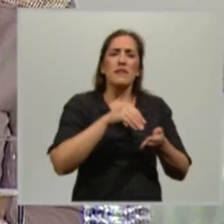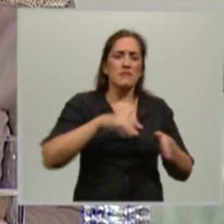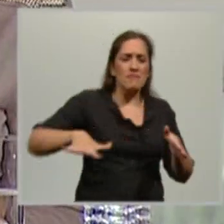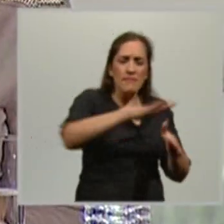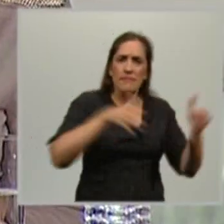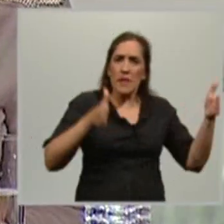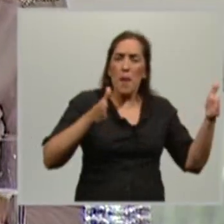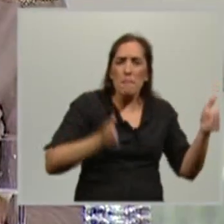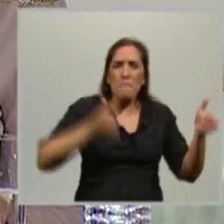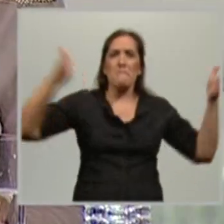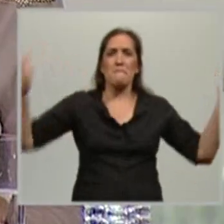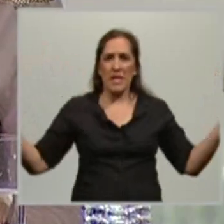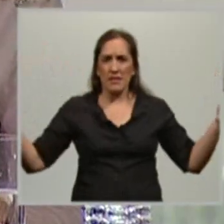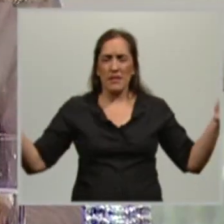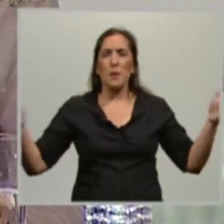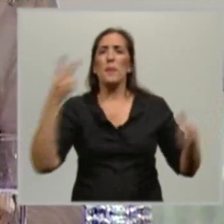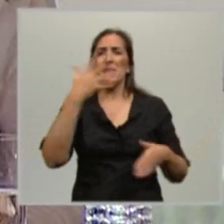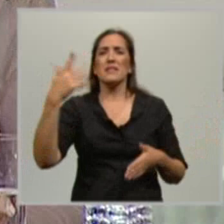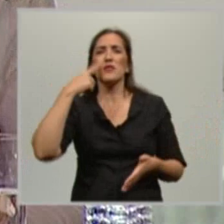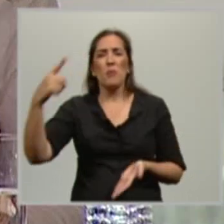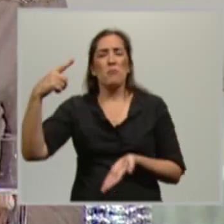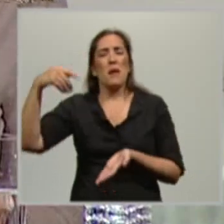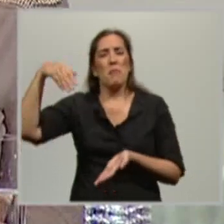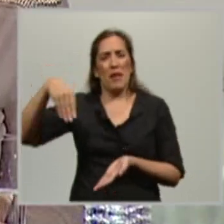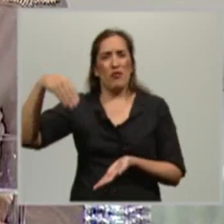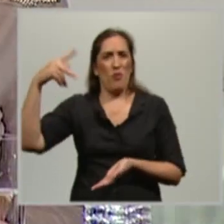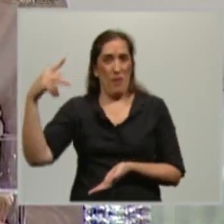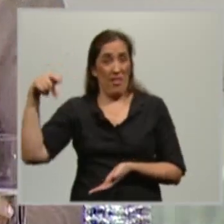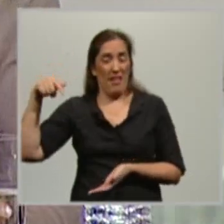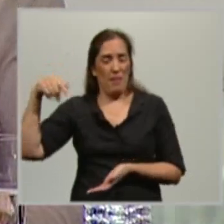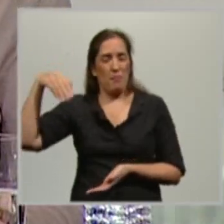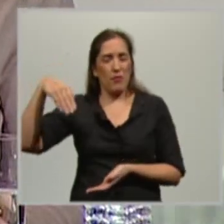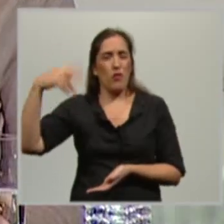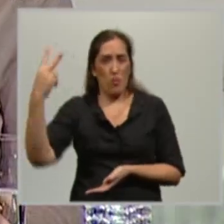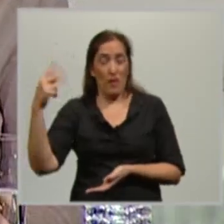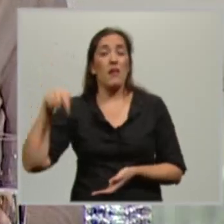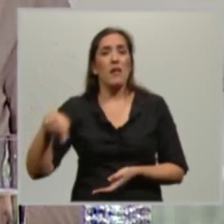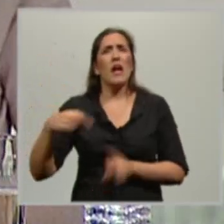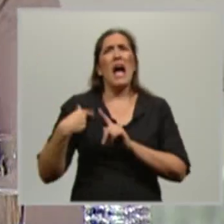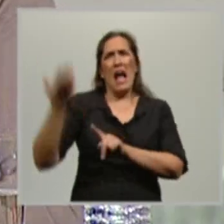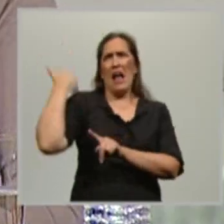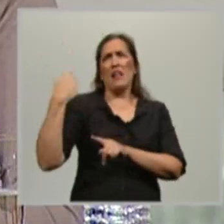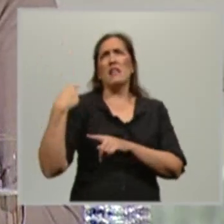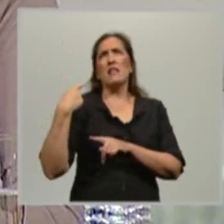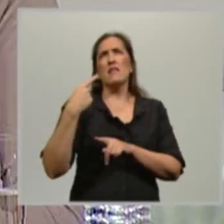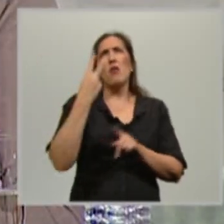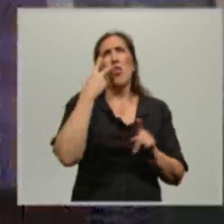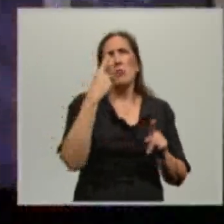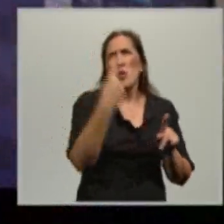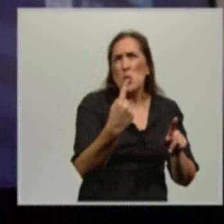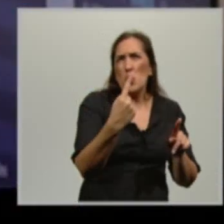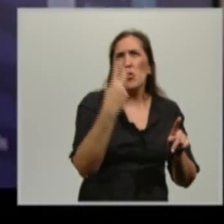ese formidable aeroparque Jorge Newbery, que cuando yo viajaba en los años 90, inclusive 2000,